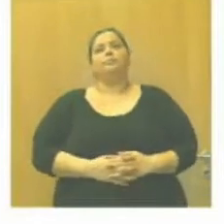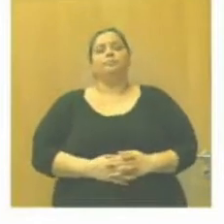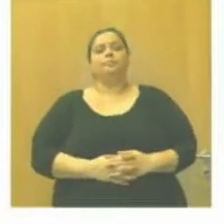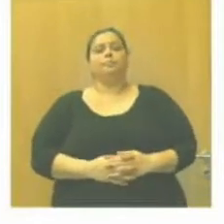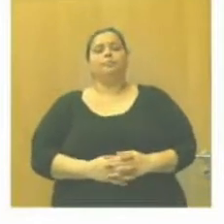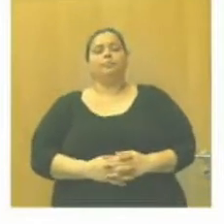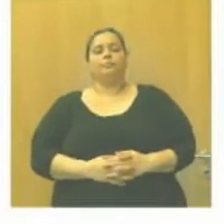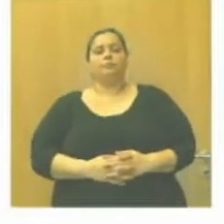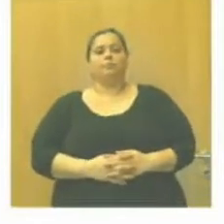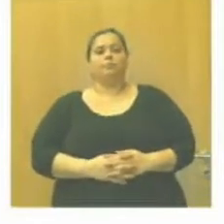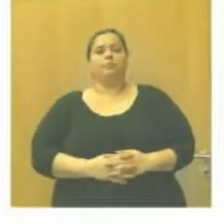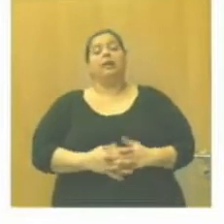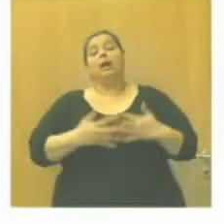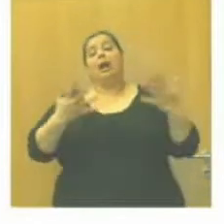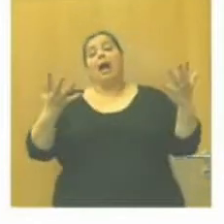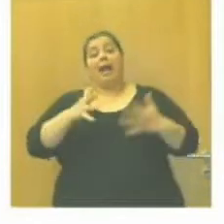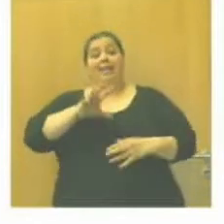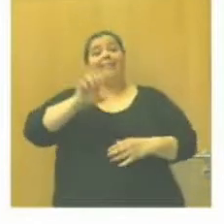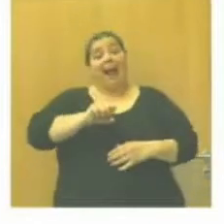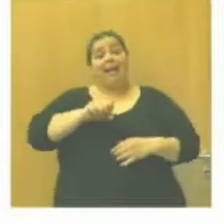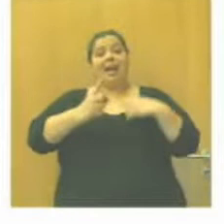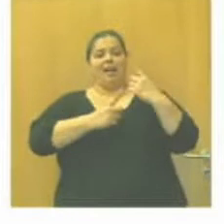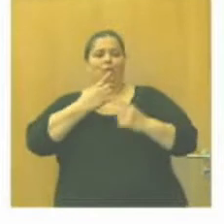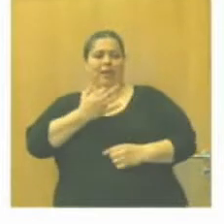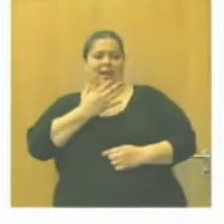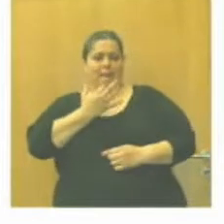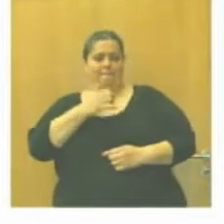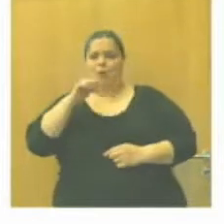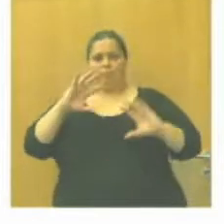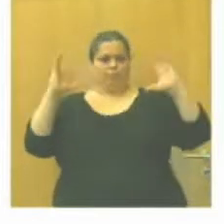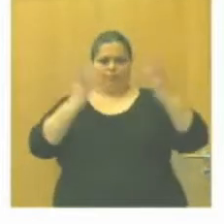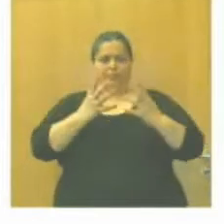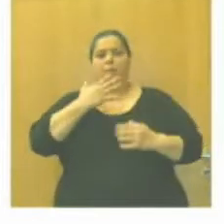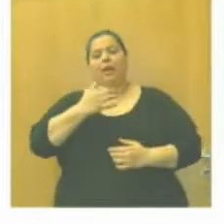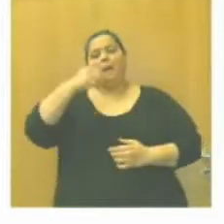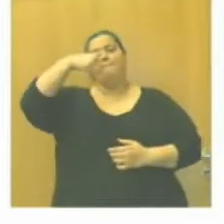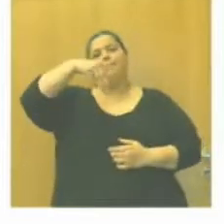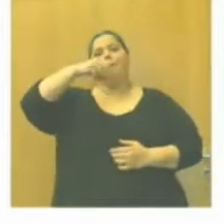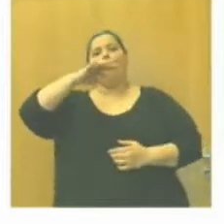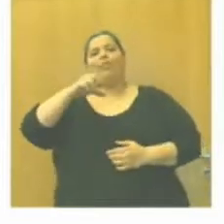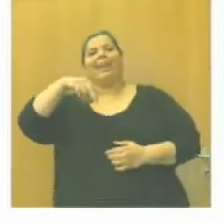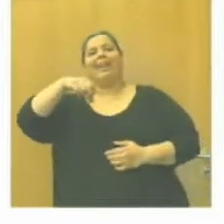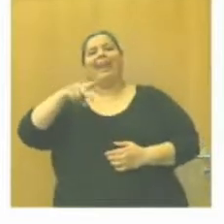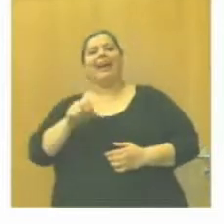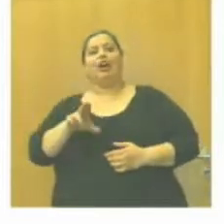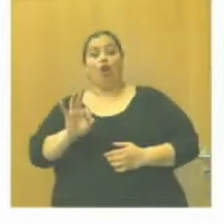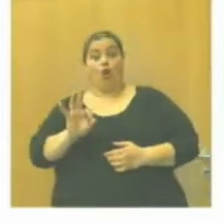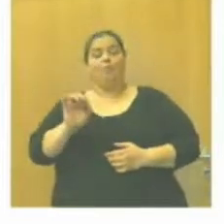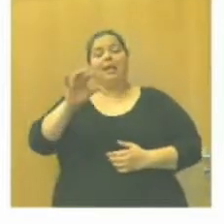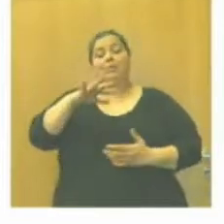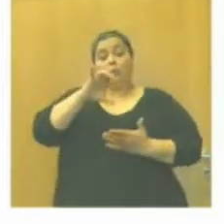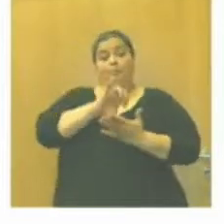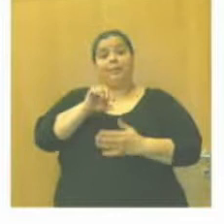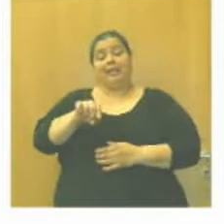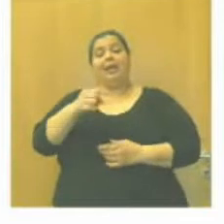Y aquí les traemos algunos ejemplos que son globales. Por ejemplo, en Montenegro se ha implementado un programa de